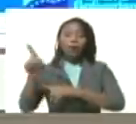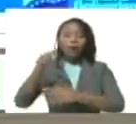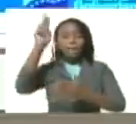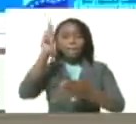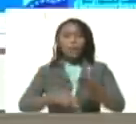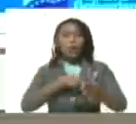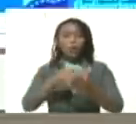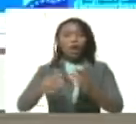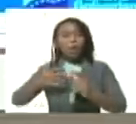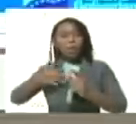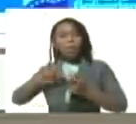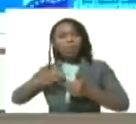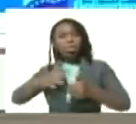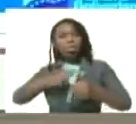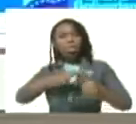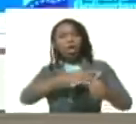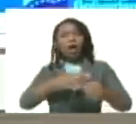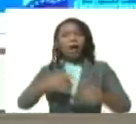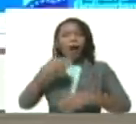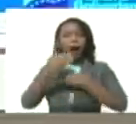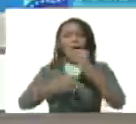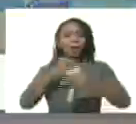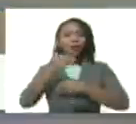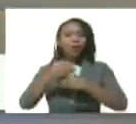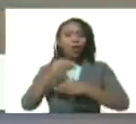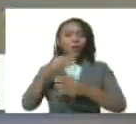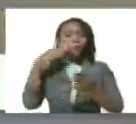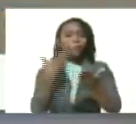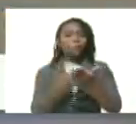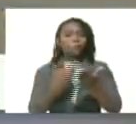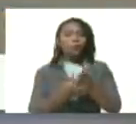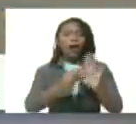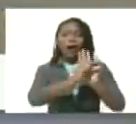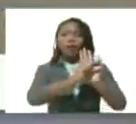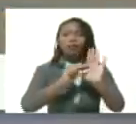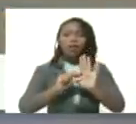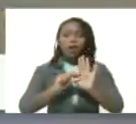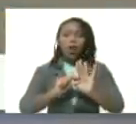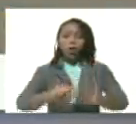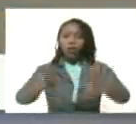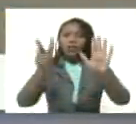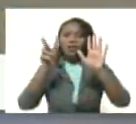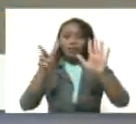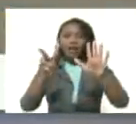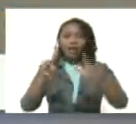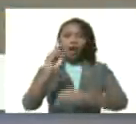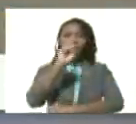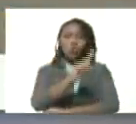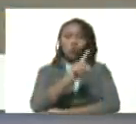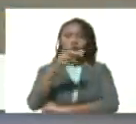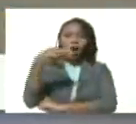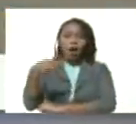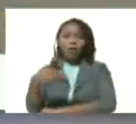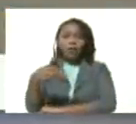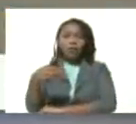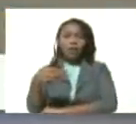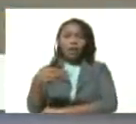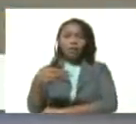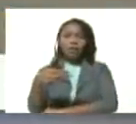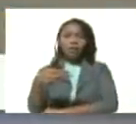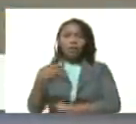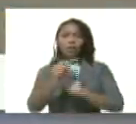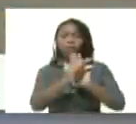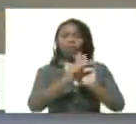exterminio y persecución contemplado en el artículo 7.1H del